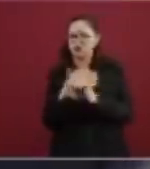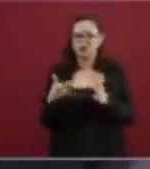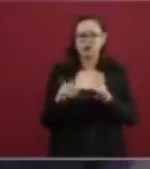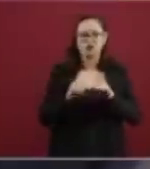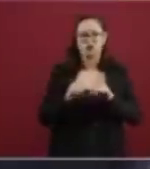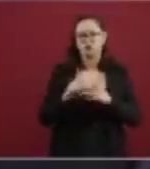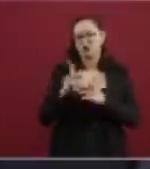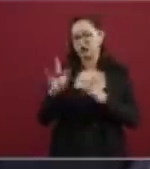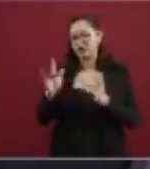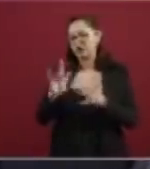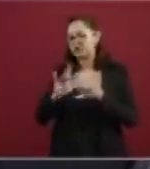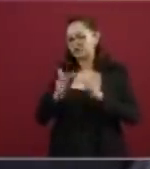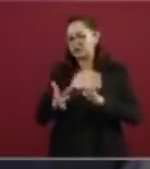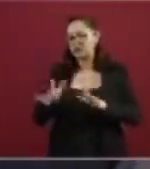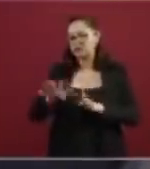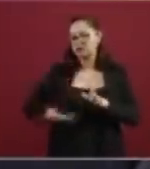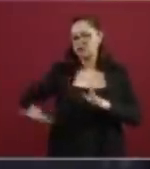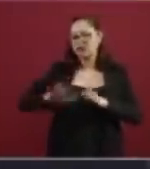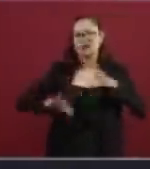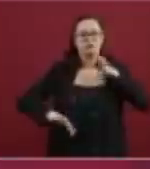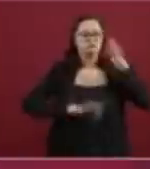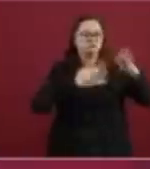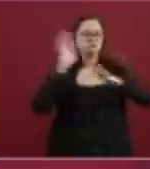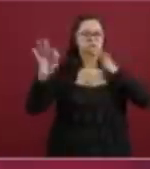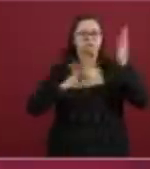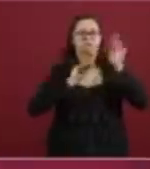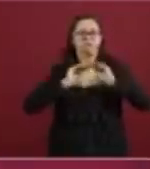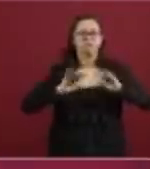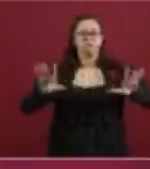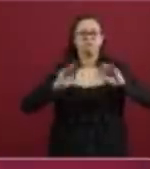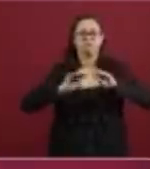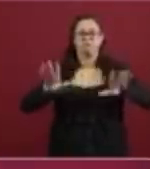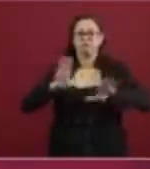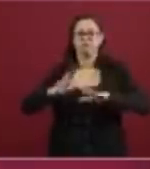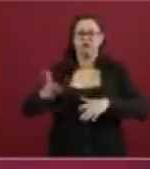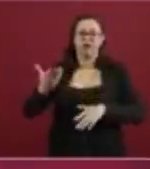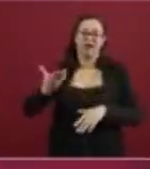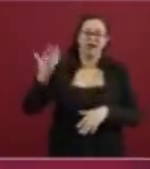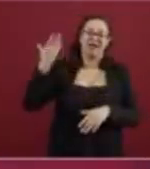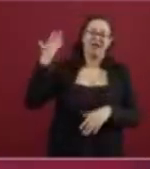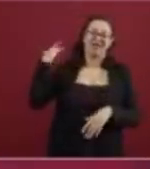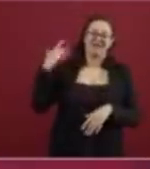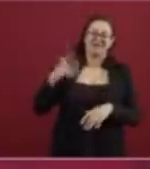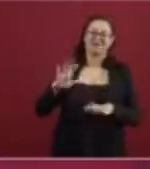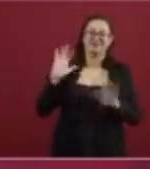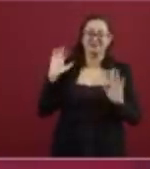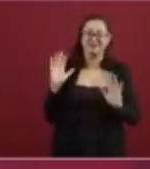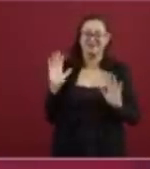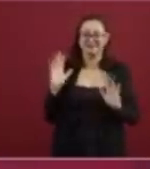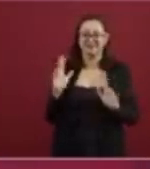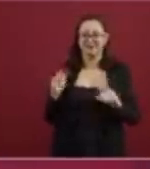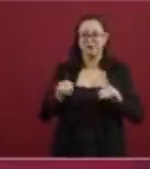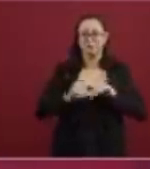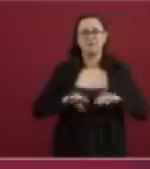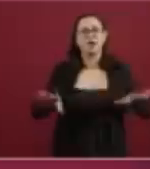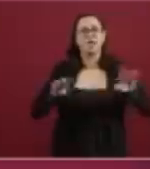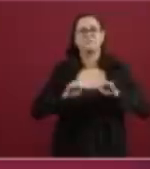de propaganda, como se conocía antes a lo que ahora se llama